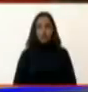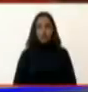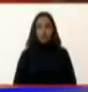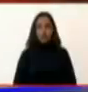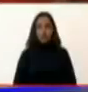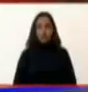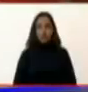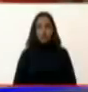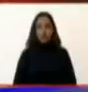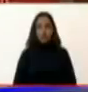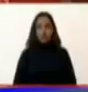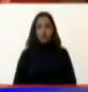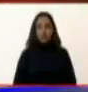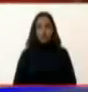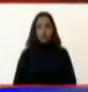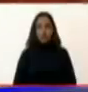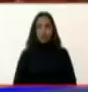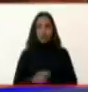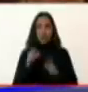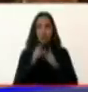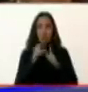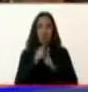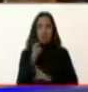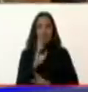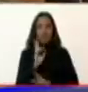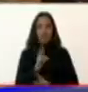Una consigna rapidita, ¿no? Apuradita.